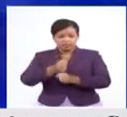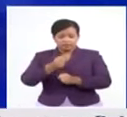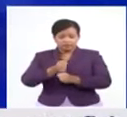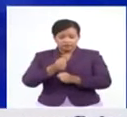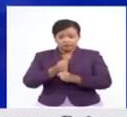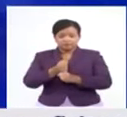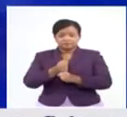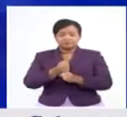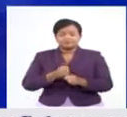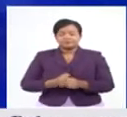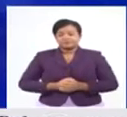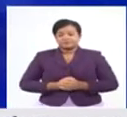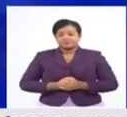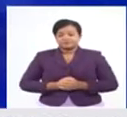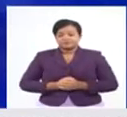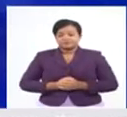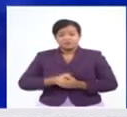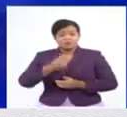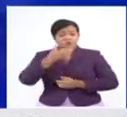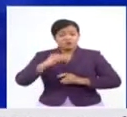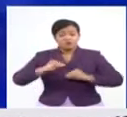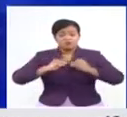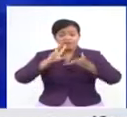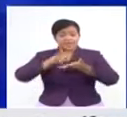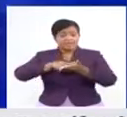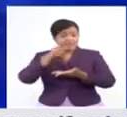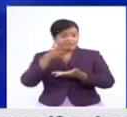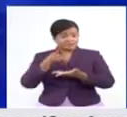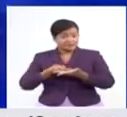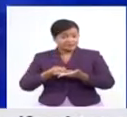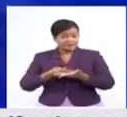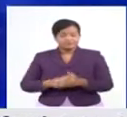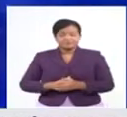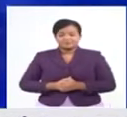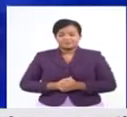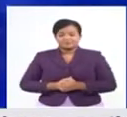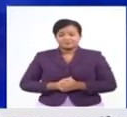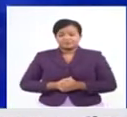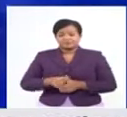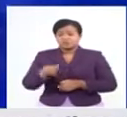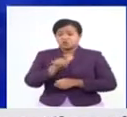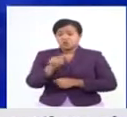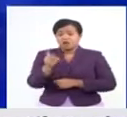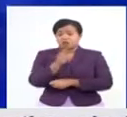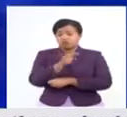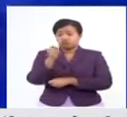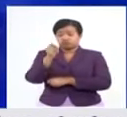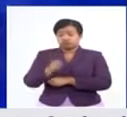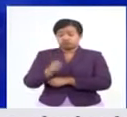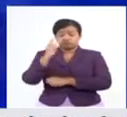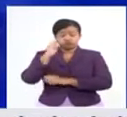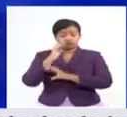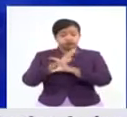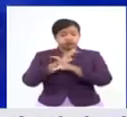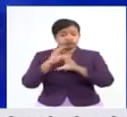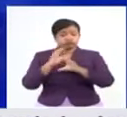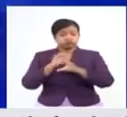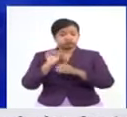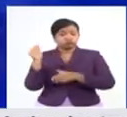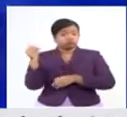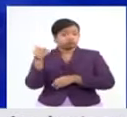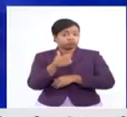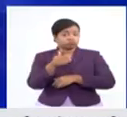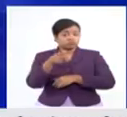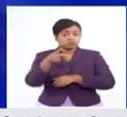realmente, la intérprete de lenguas de señas, a la máster Luremis, que como tú dijiste es un tema